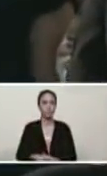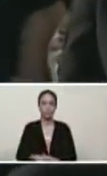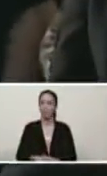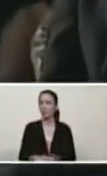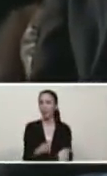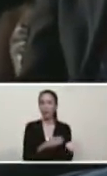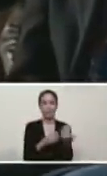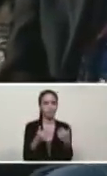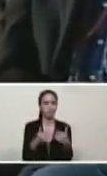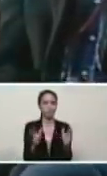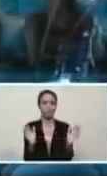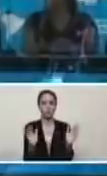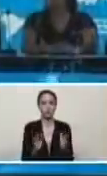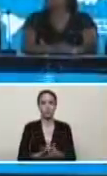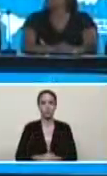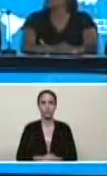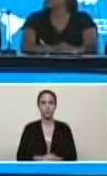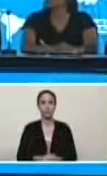Fuera de siglo.